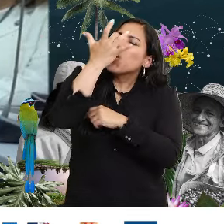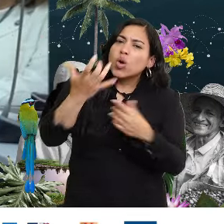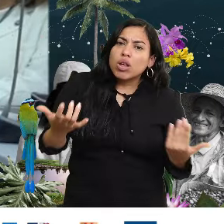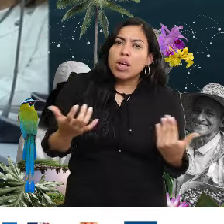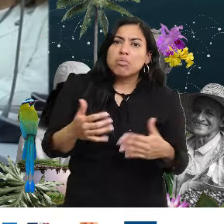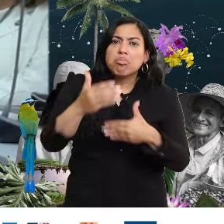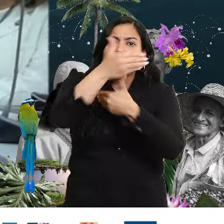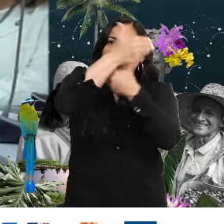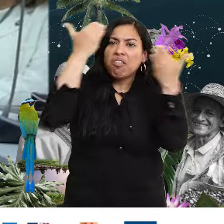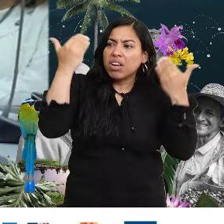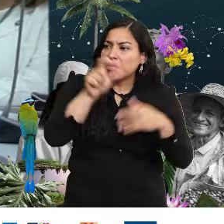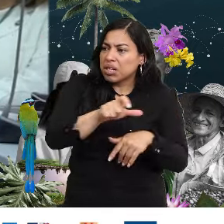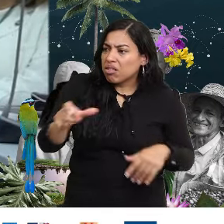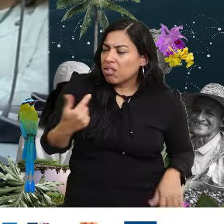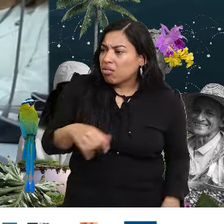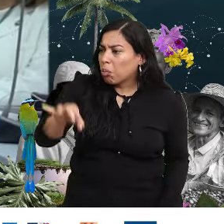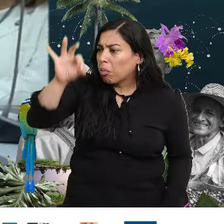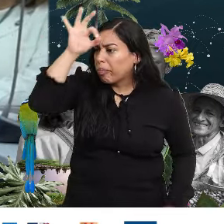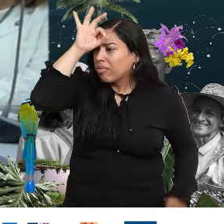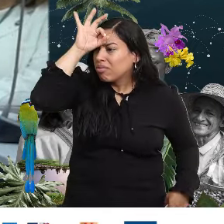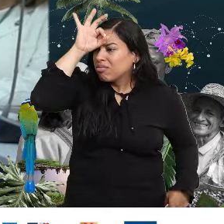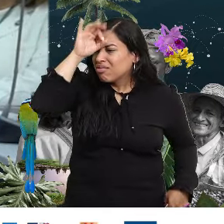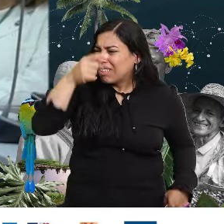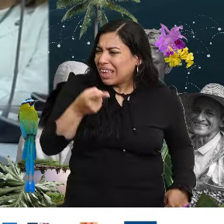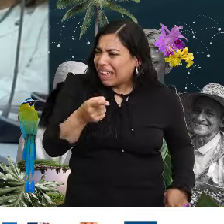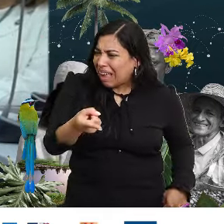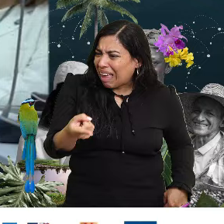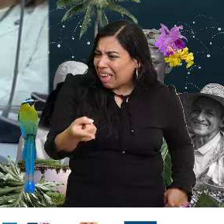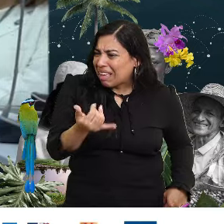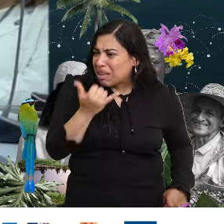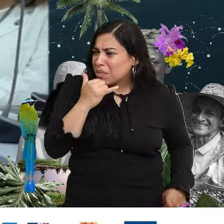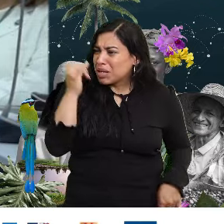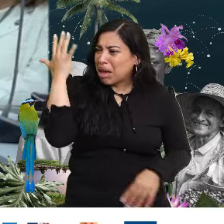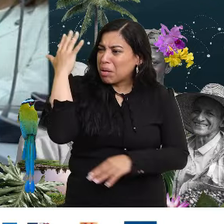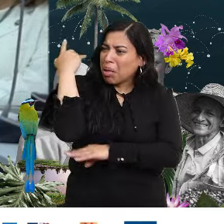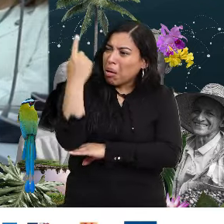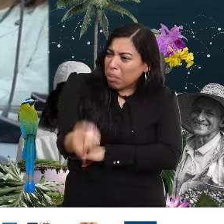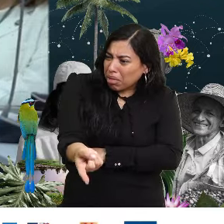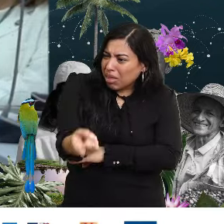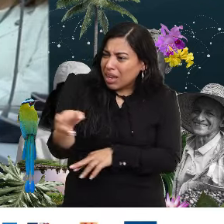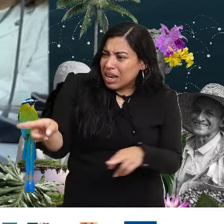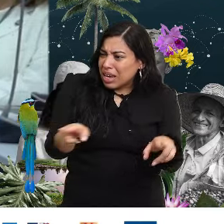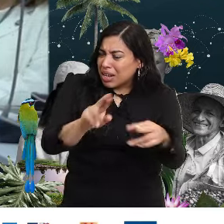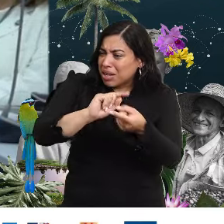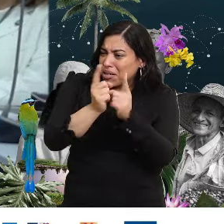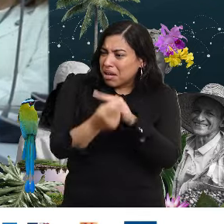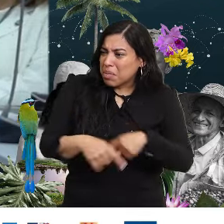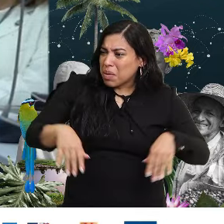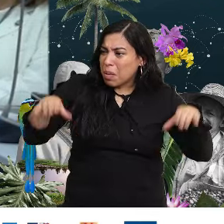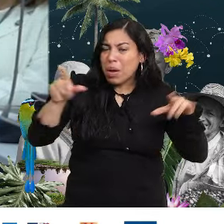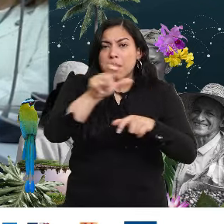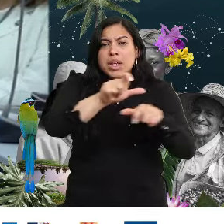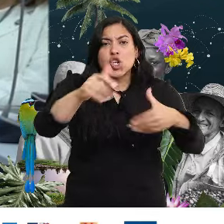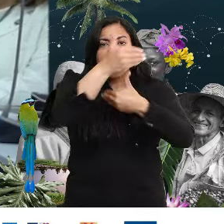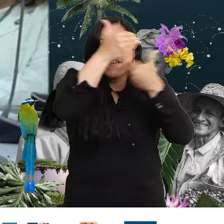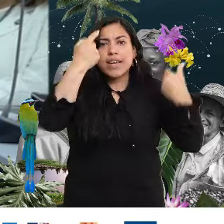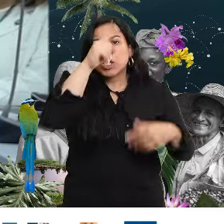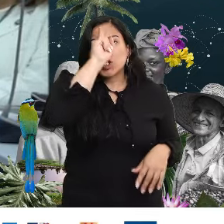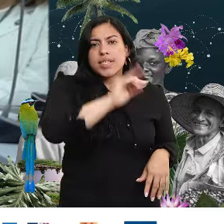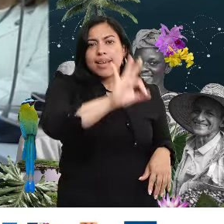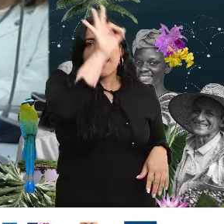tenían ni siquiera idea ni conocimiento que eso había pasado, no que eso era